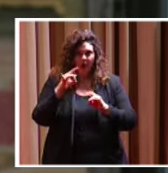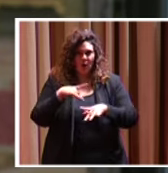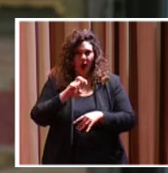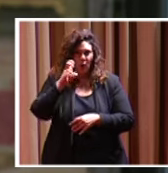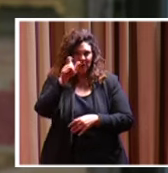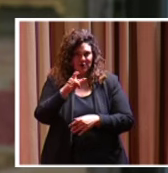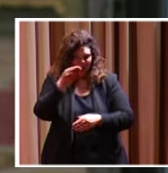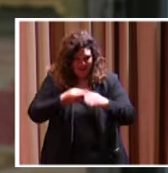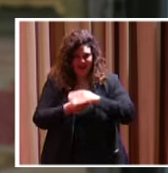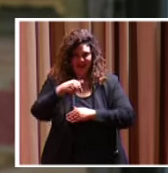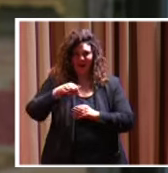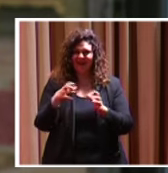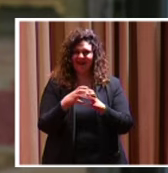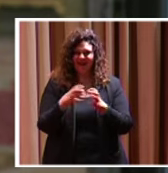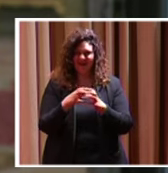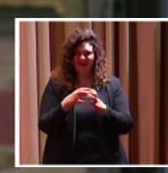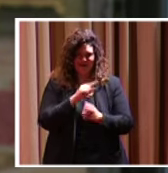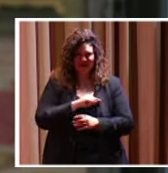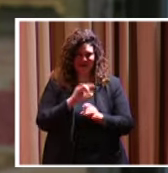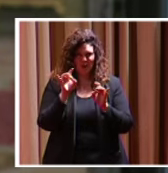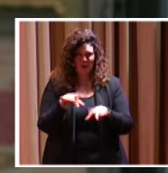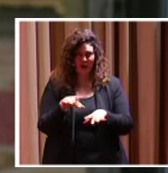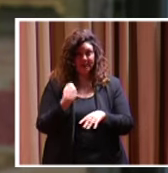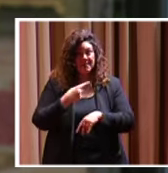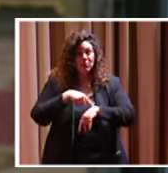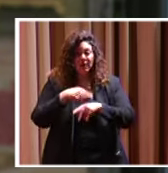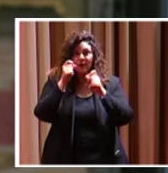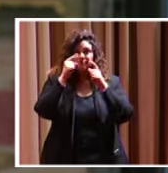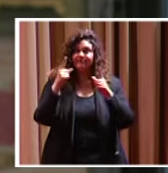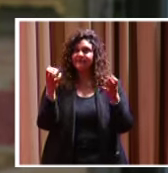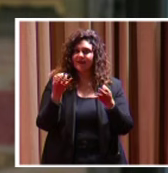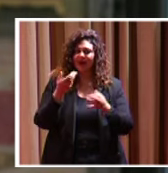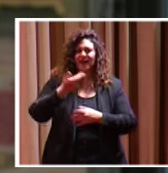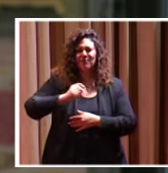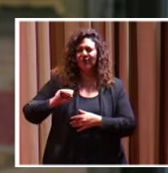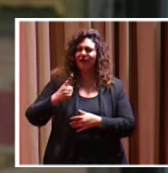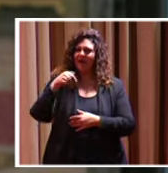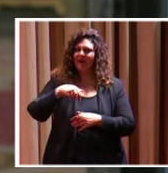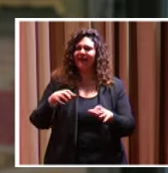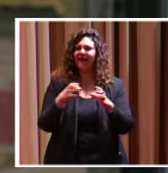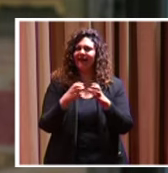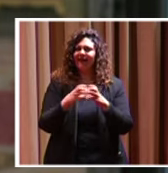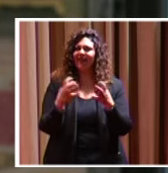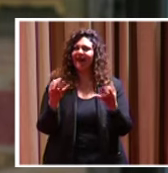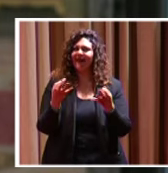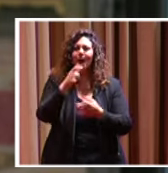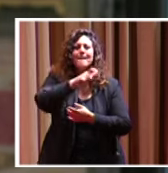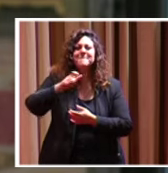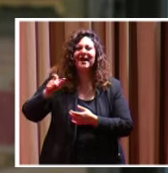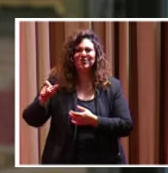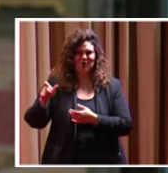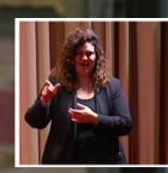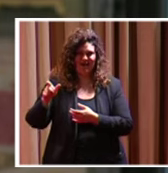más. Al mismo tiempo, descubrí que lo más importante que tiene Granada es su